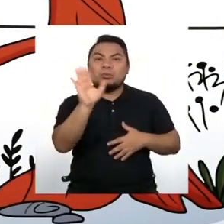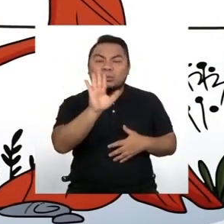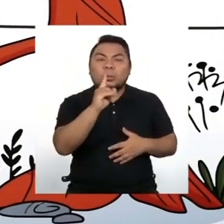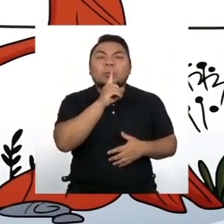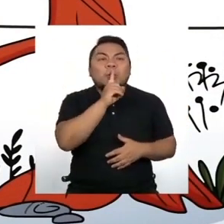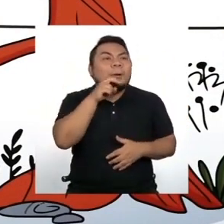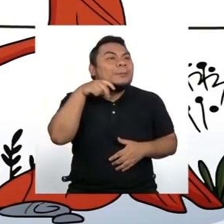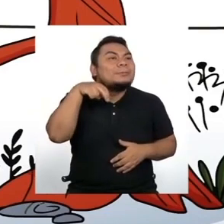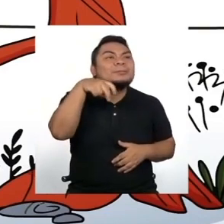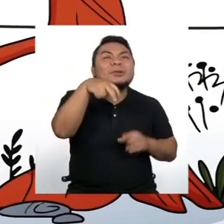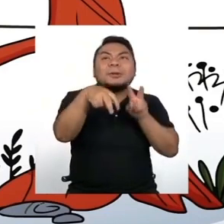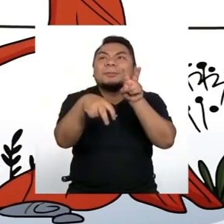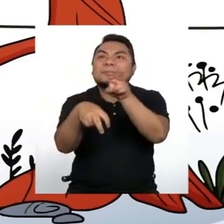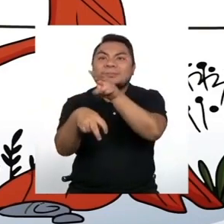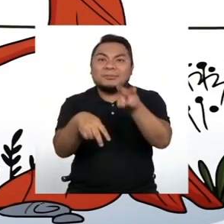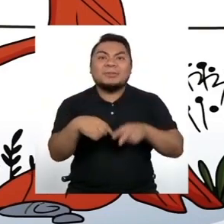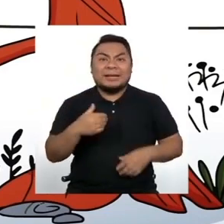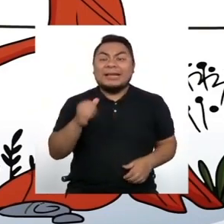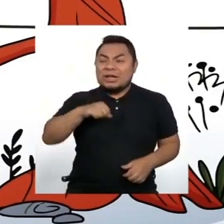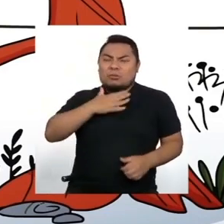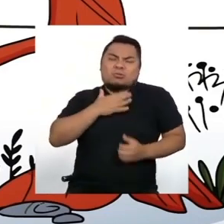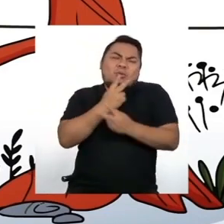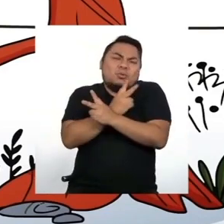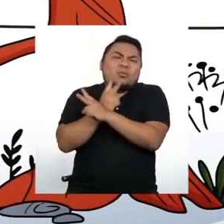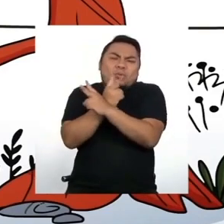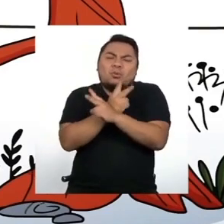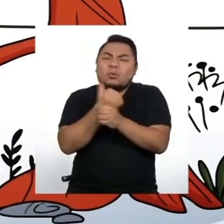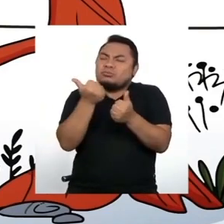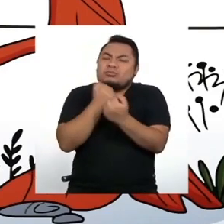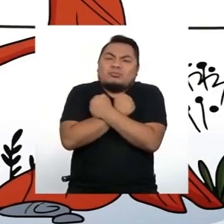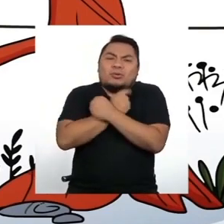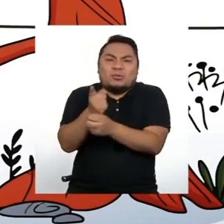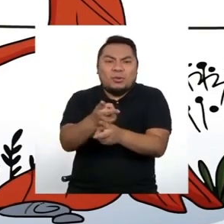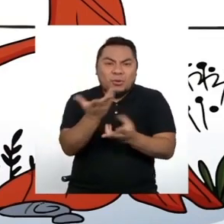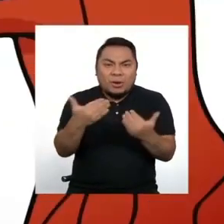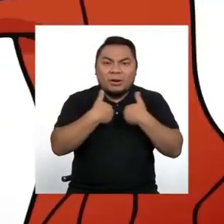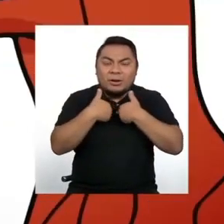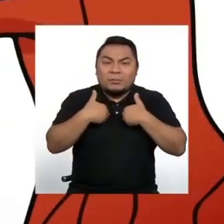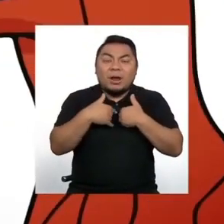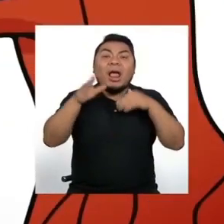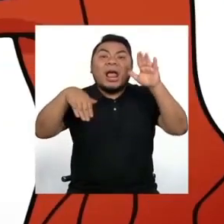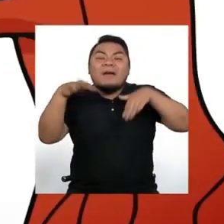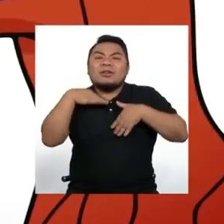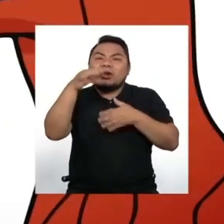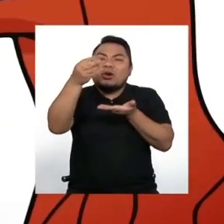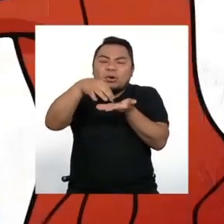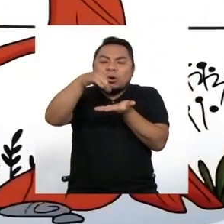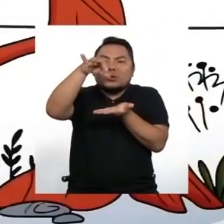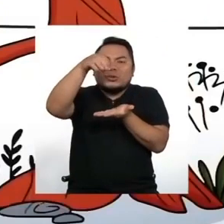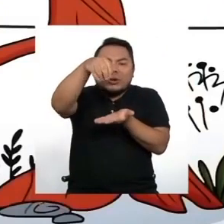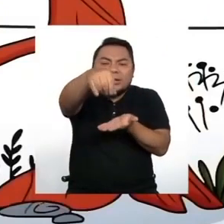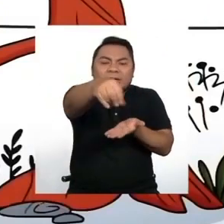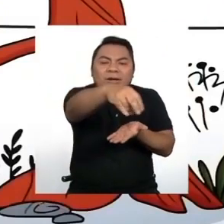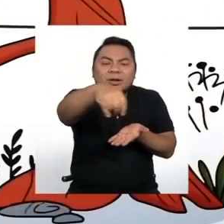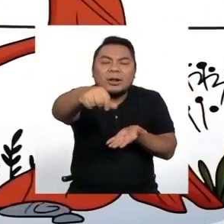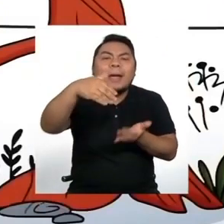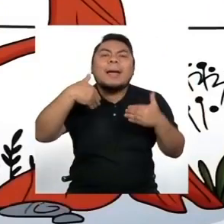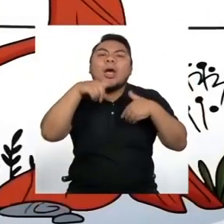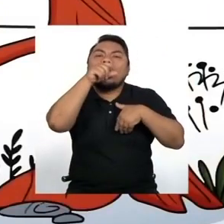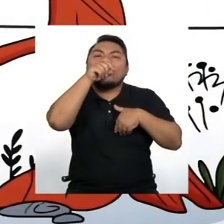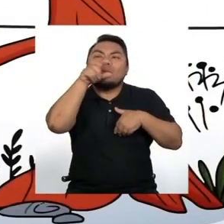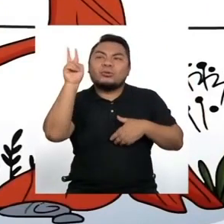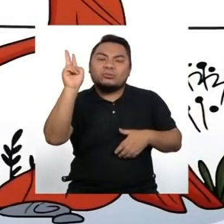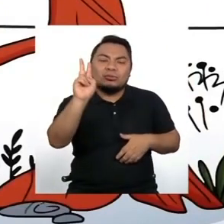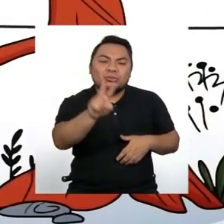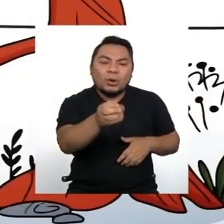a pasear, tenemos que aprender las nuevas reglas. ¡Ay! Claro, hermanita, pero no se refería a esta